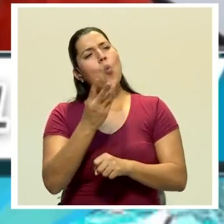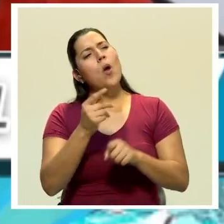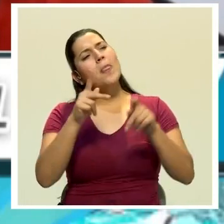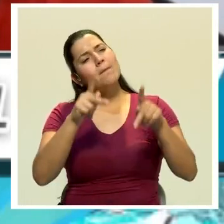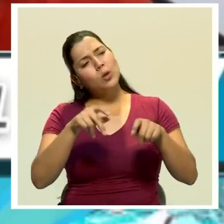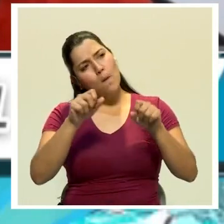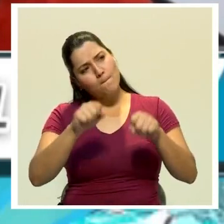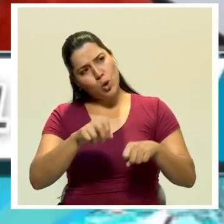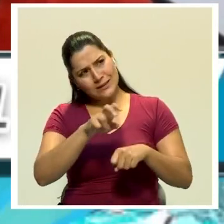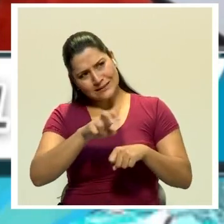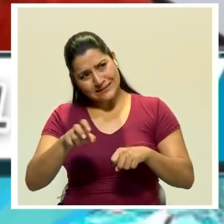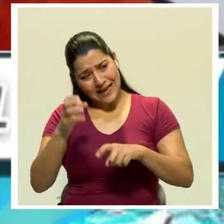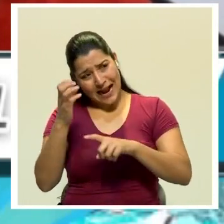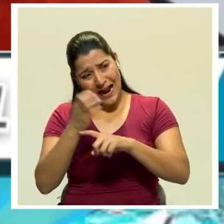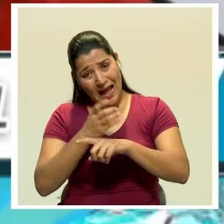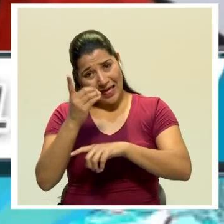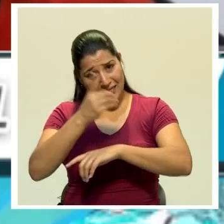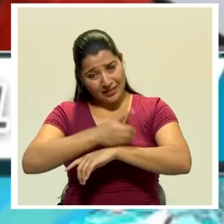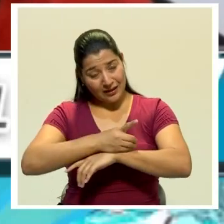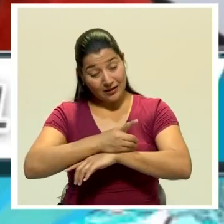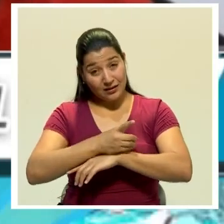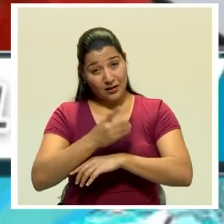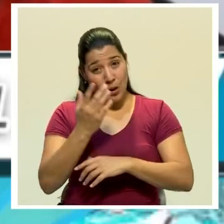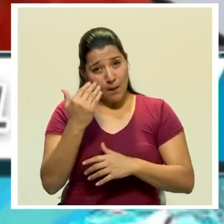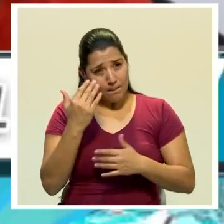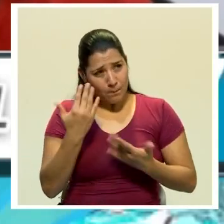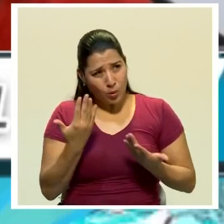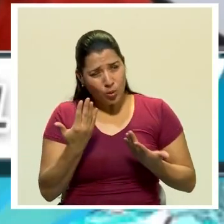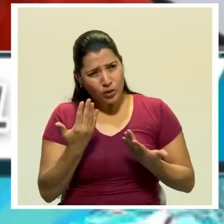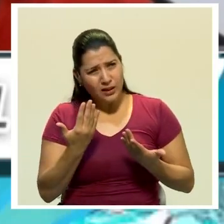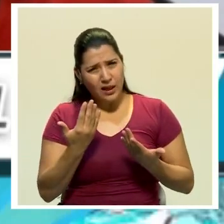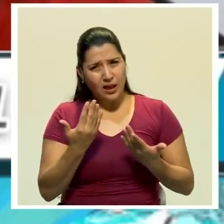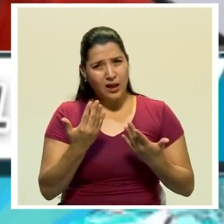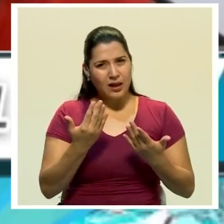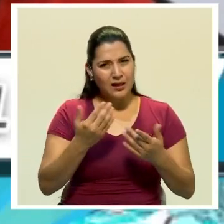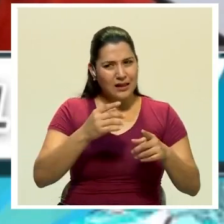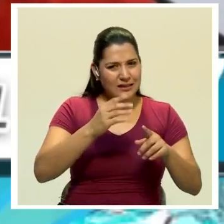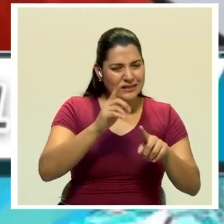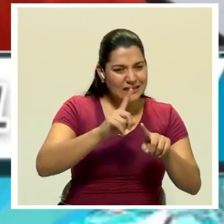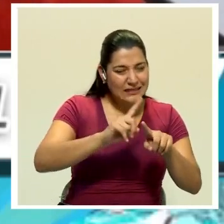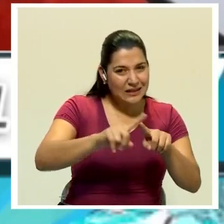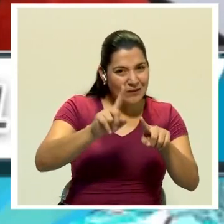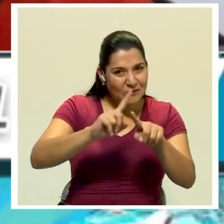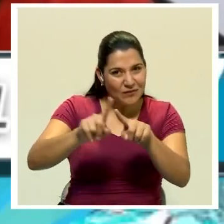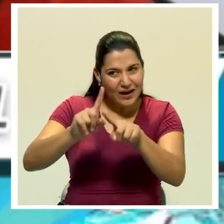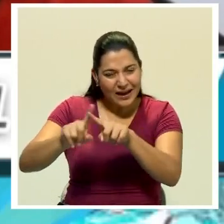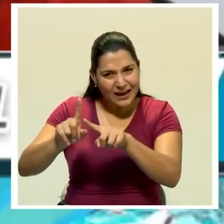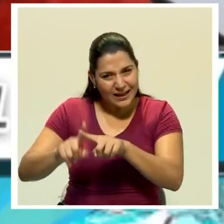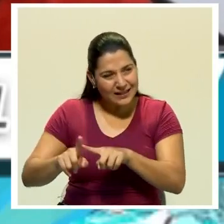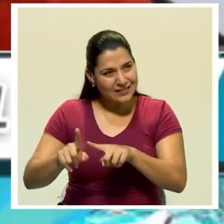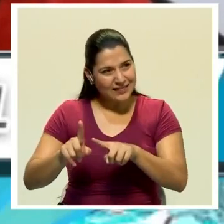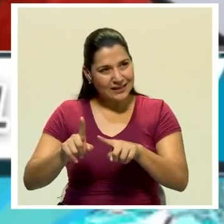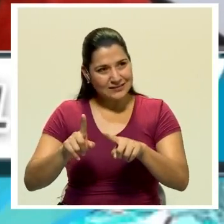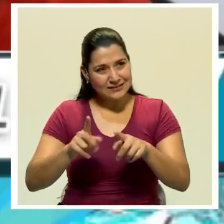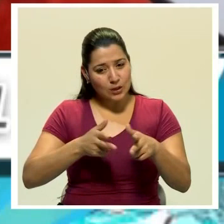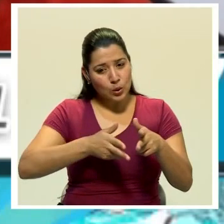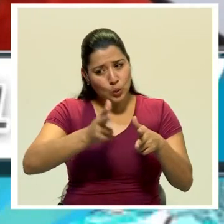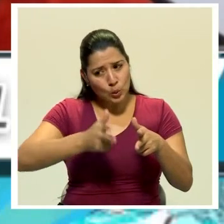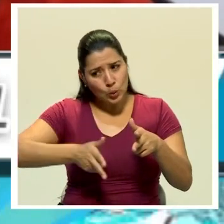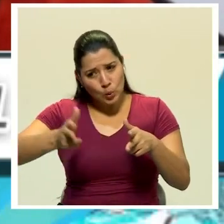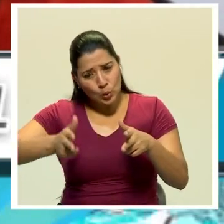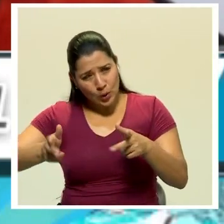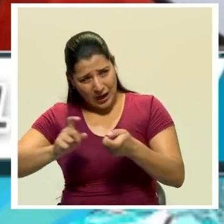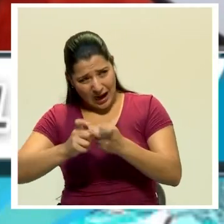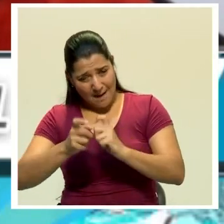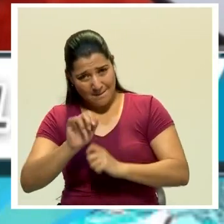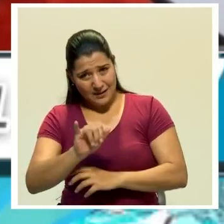día? Porque hay un tema de volúmenes, ¿verdad?, entre los distintos puntos del recorrido. Y una cosa importantísima,